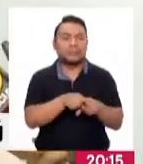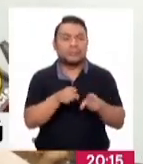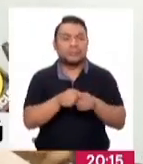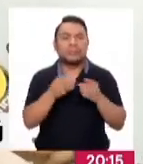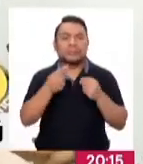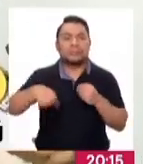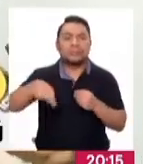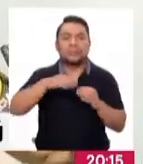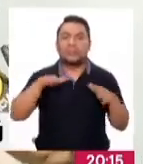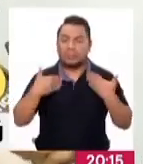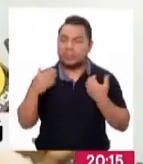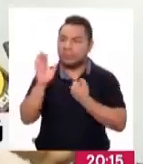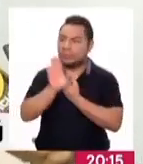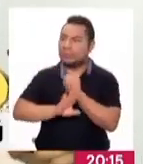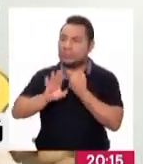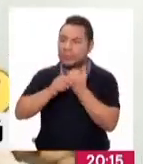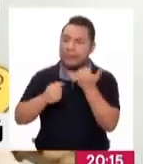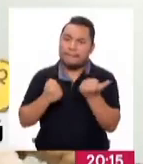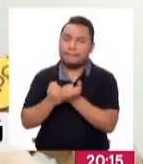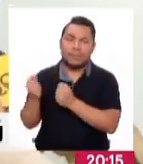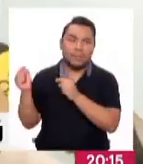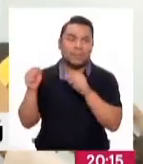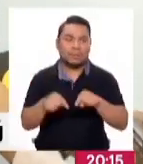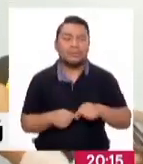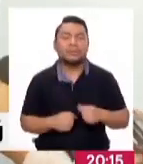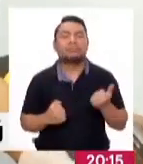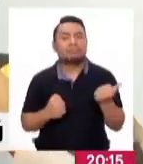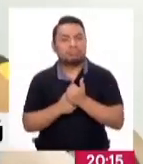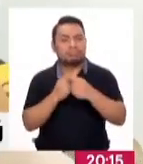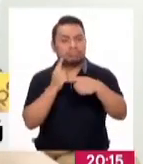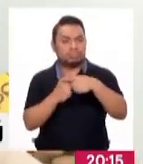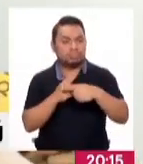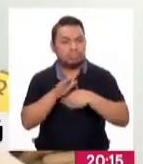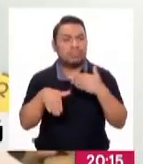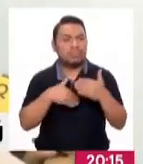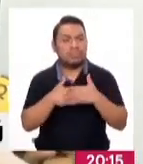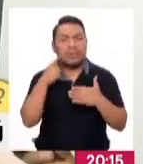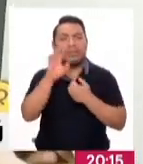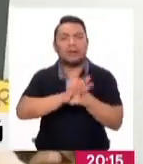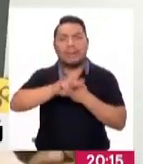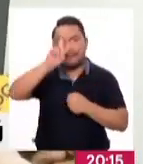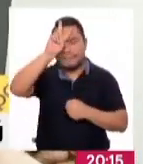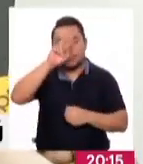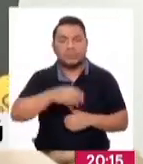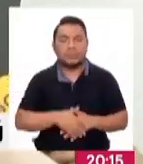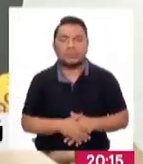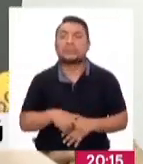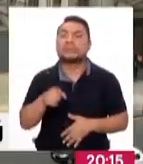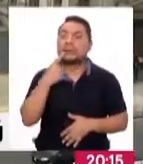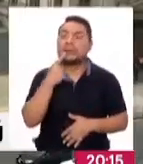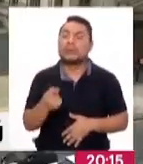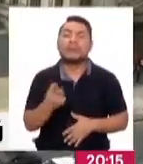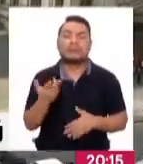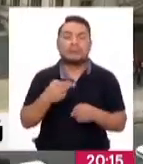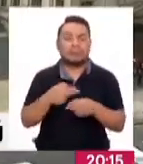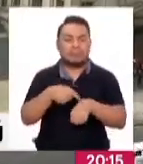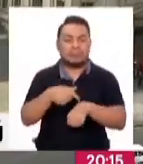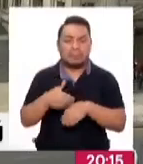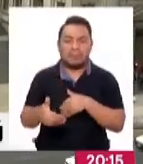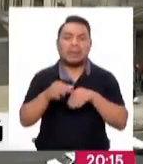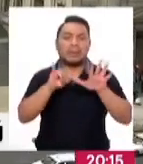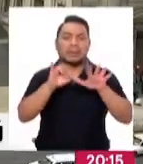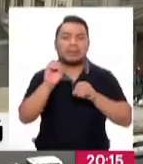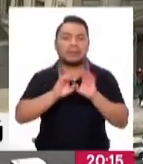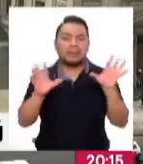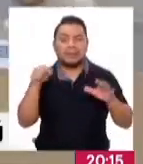que también pudiesen darnos apoyo, van a sumar a favor de la causa peruana. En otro momento confirmó que en un plazo de 60 días